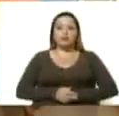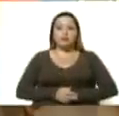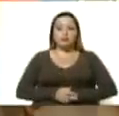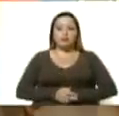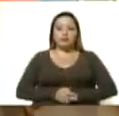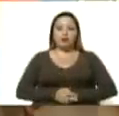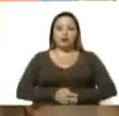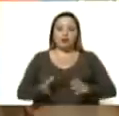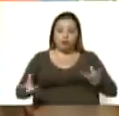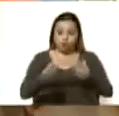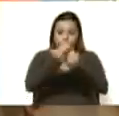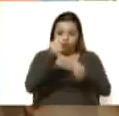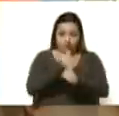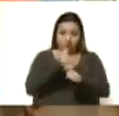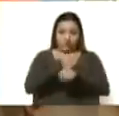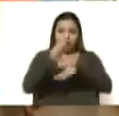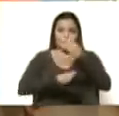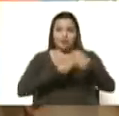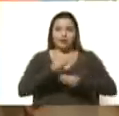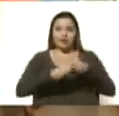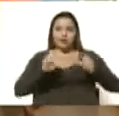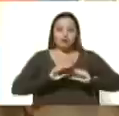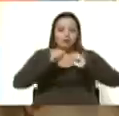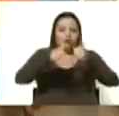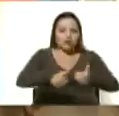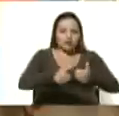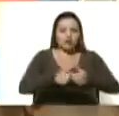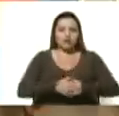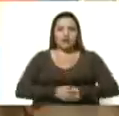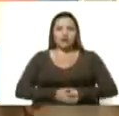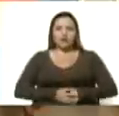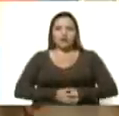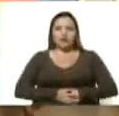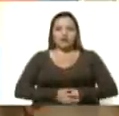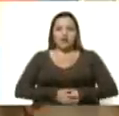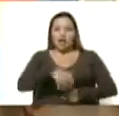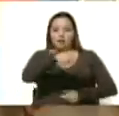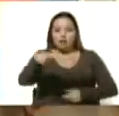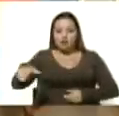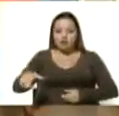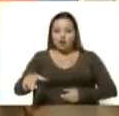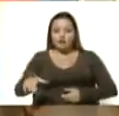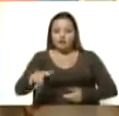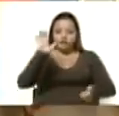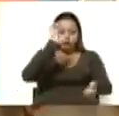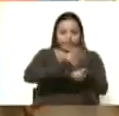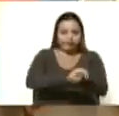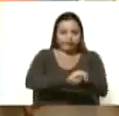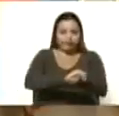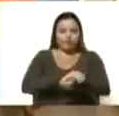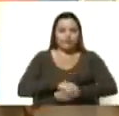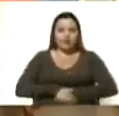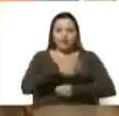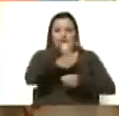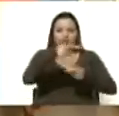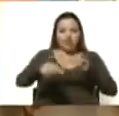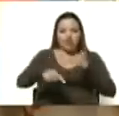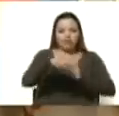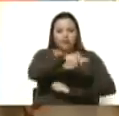señalé, comenzaron entonces las detenciones de varias